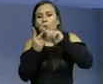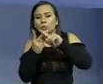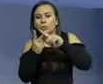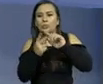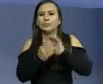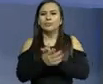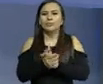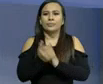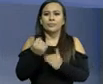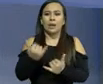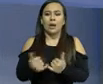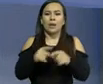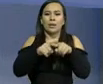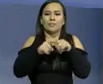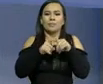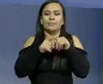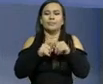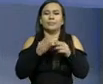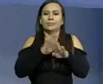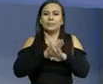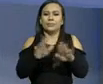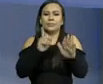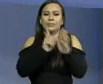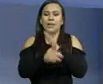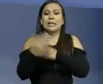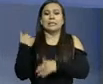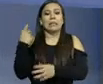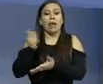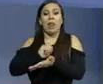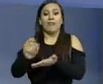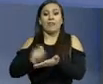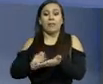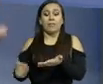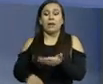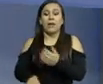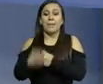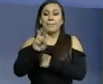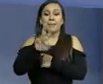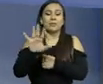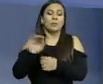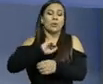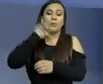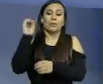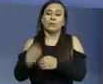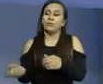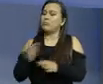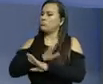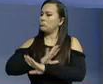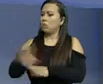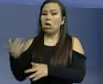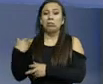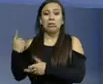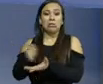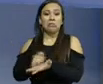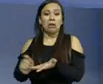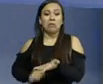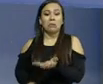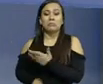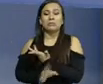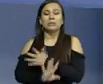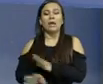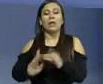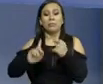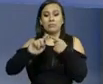eventuales interpelantes que habrían conseguido las firmas que es el requisito previo como no y luego pues esto